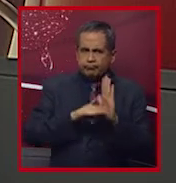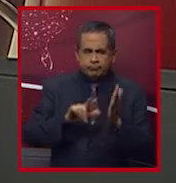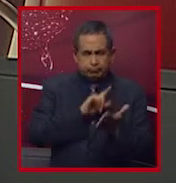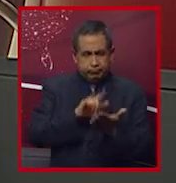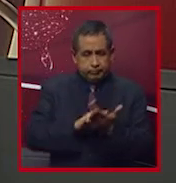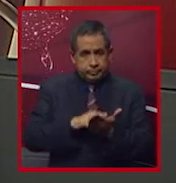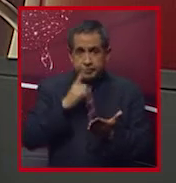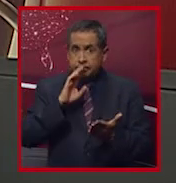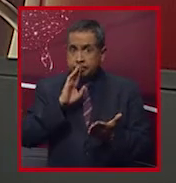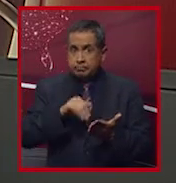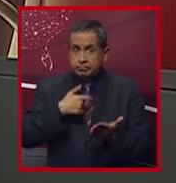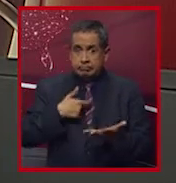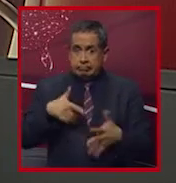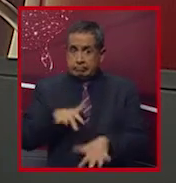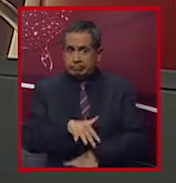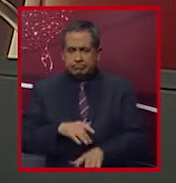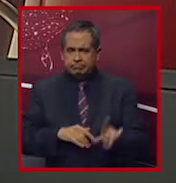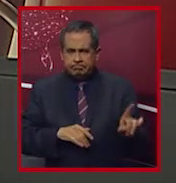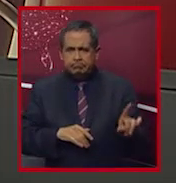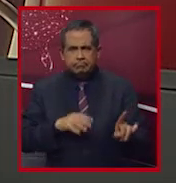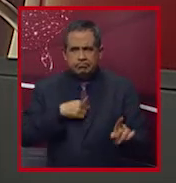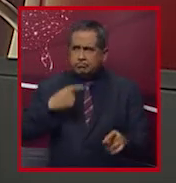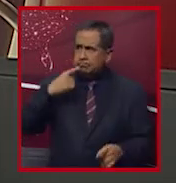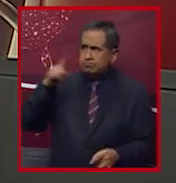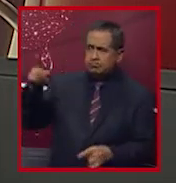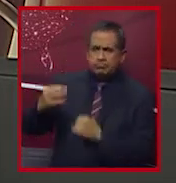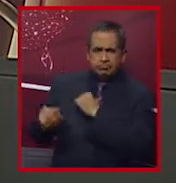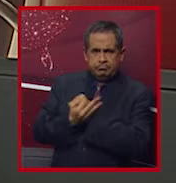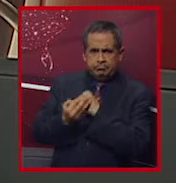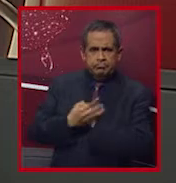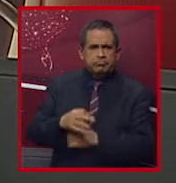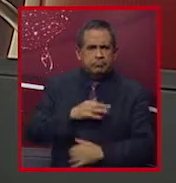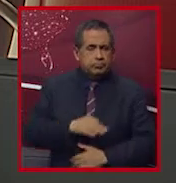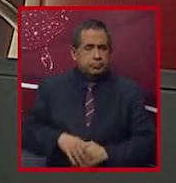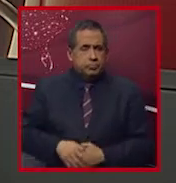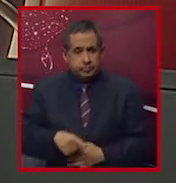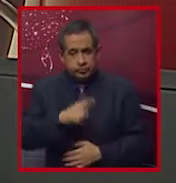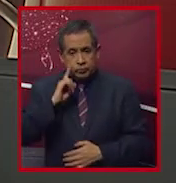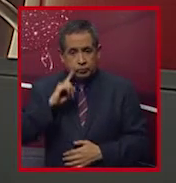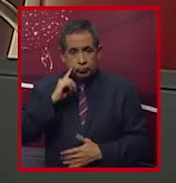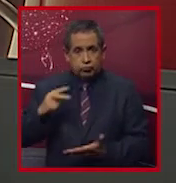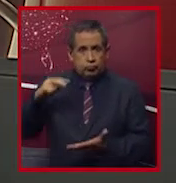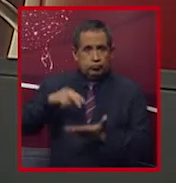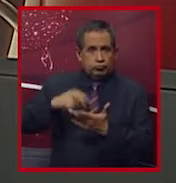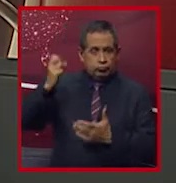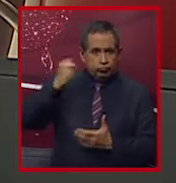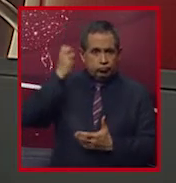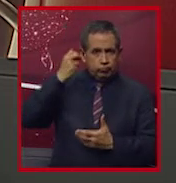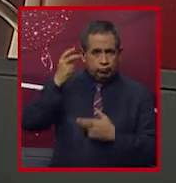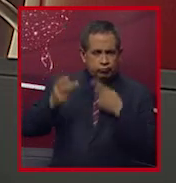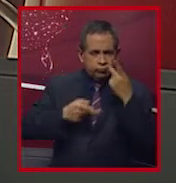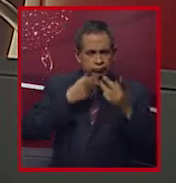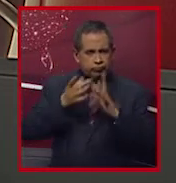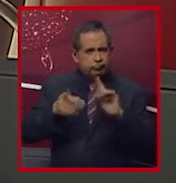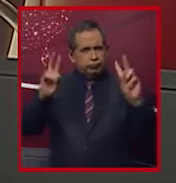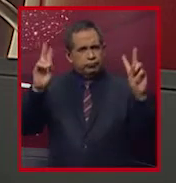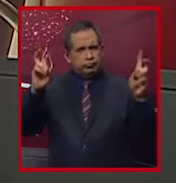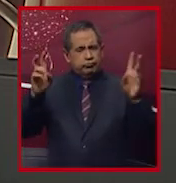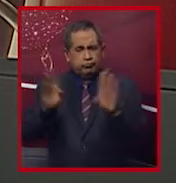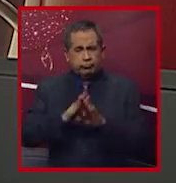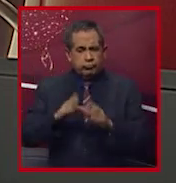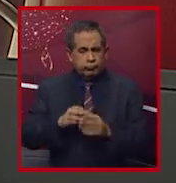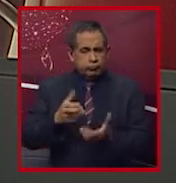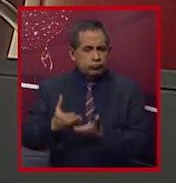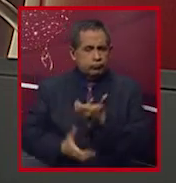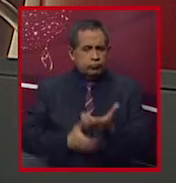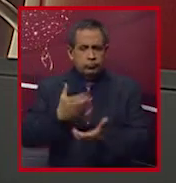Unidos referente a la aplicación de aranceles a productos mexicanos. Durante su participación en el foro El futuro del sistema multilateral del comercio,